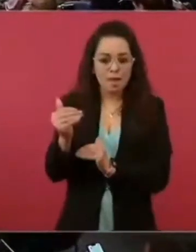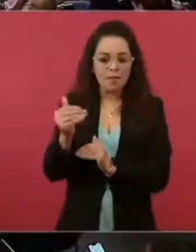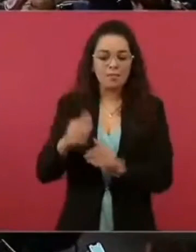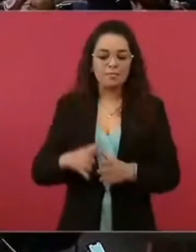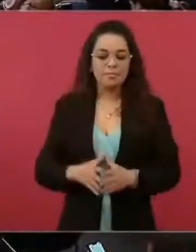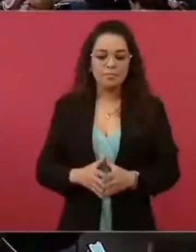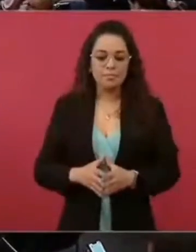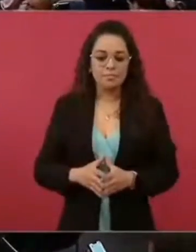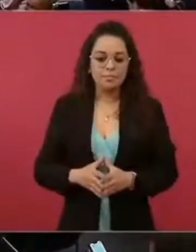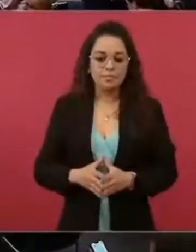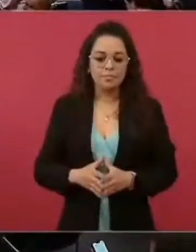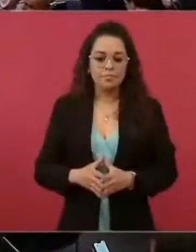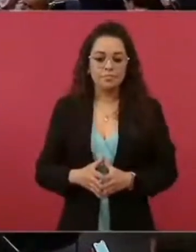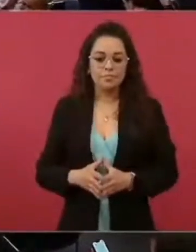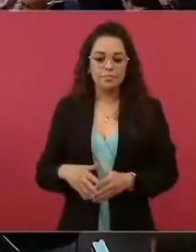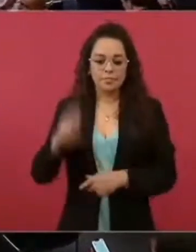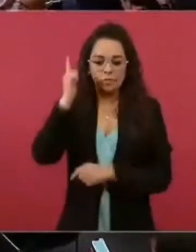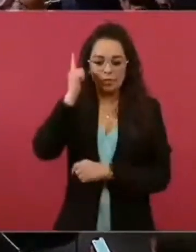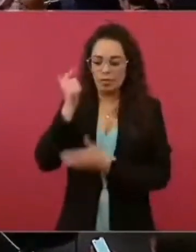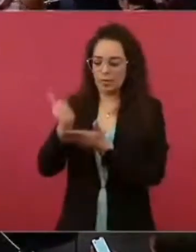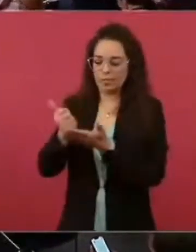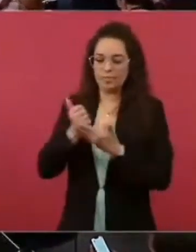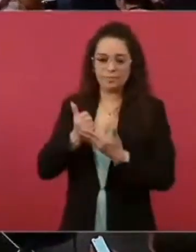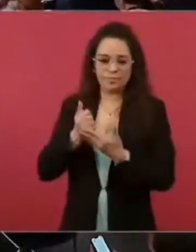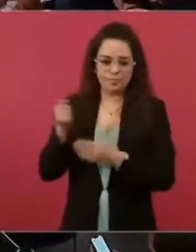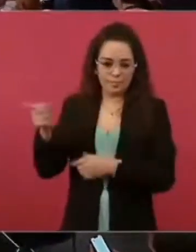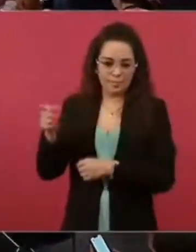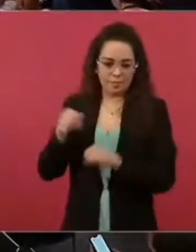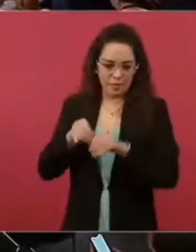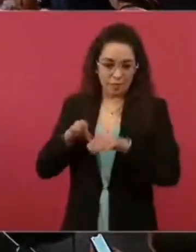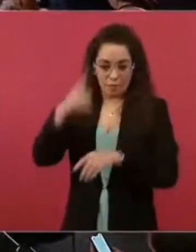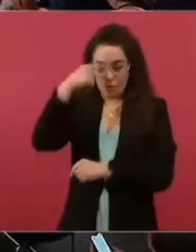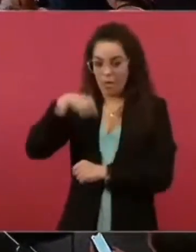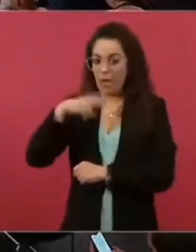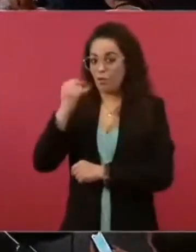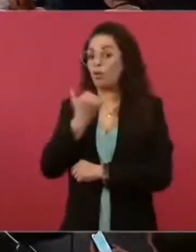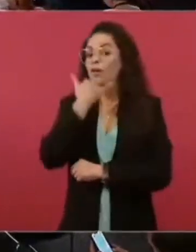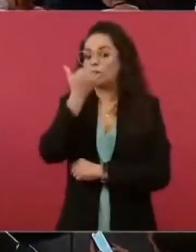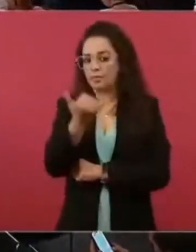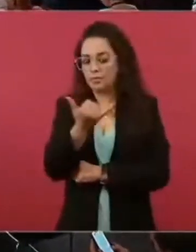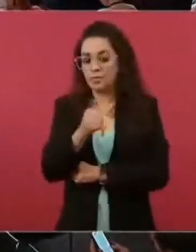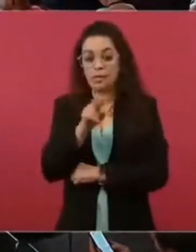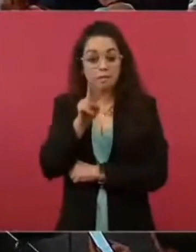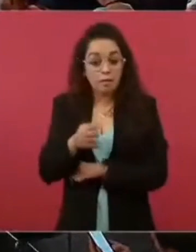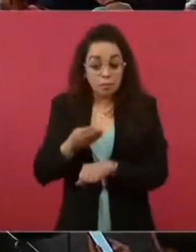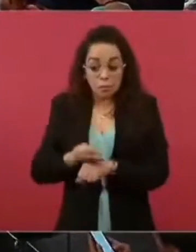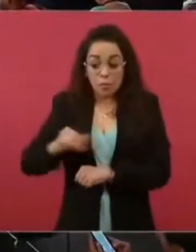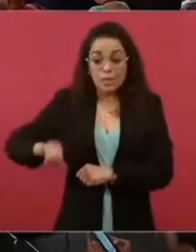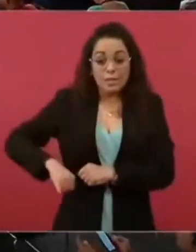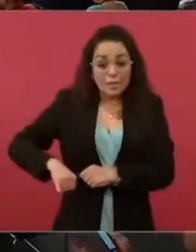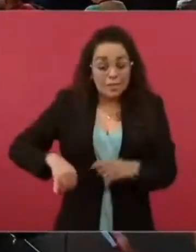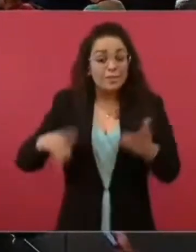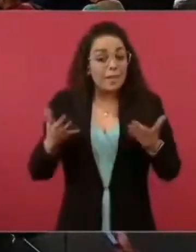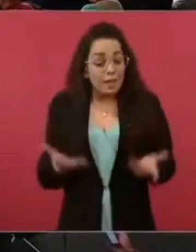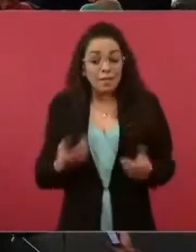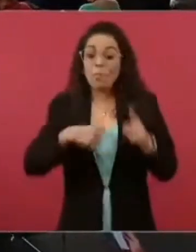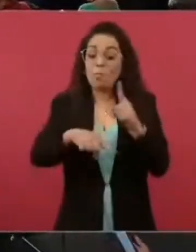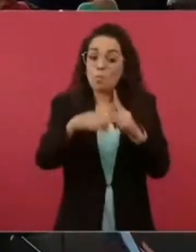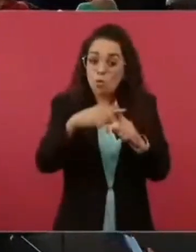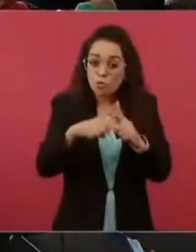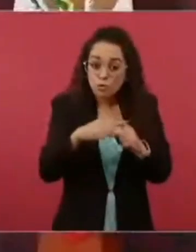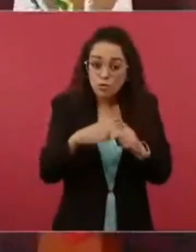Luisa María te envía el dato para que no me vaya a equivocar, que es muy interesante porque es una buena noticia y que